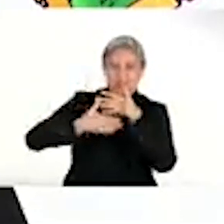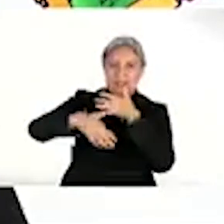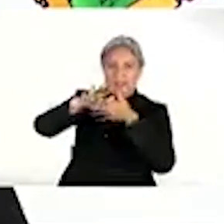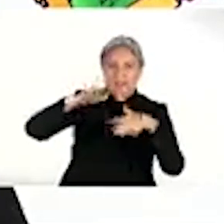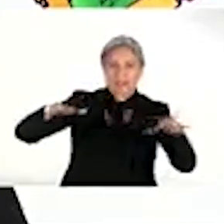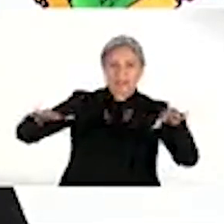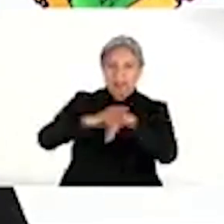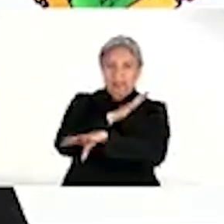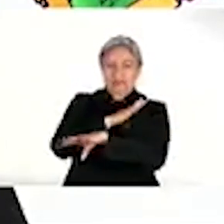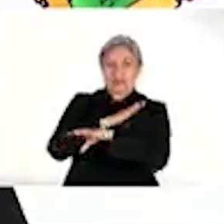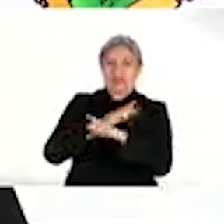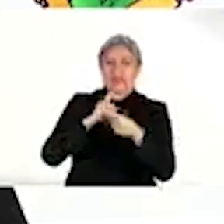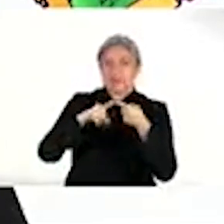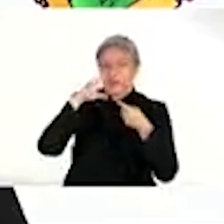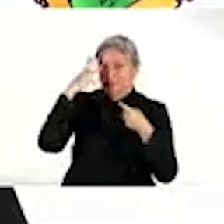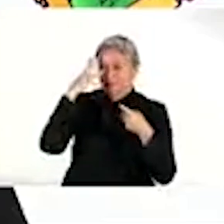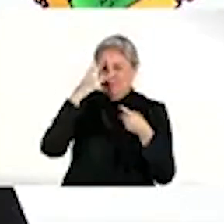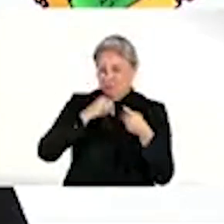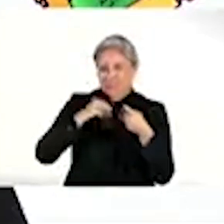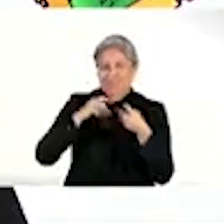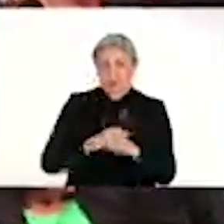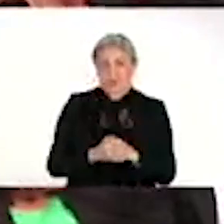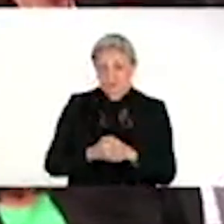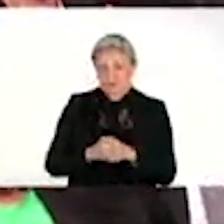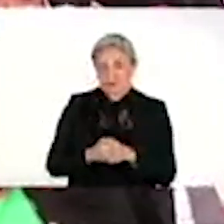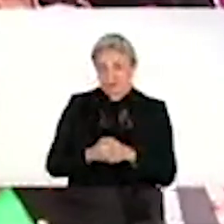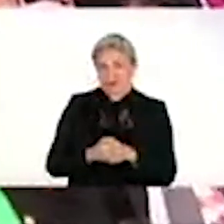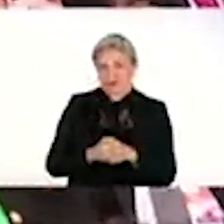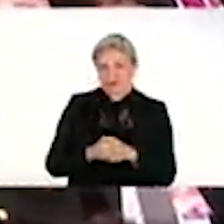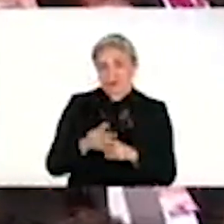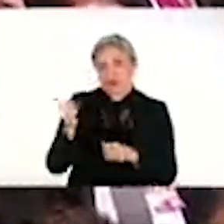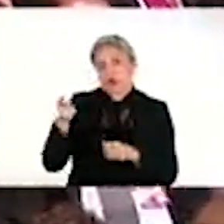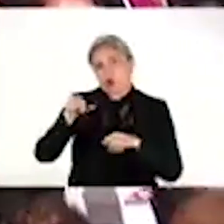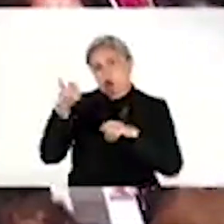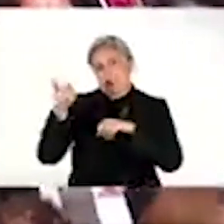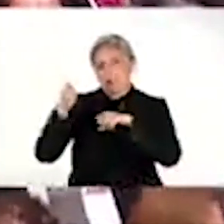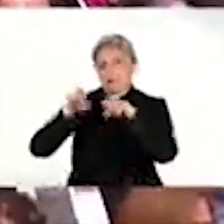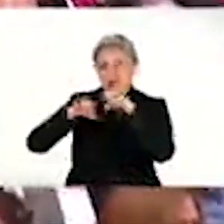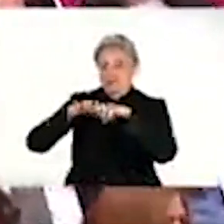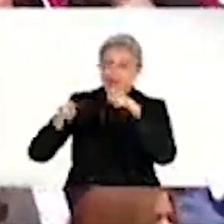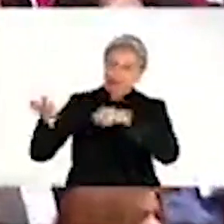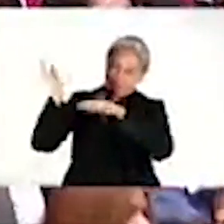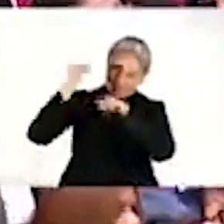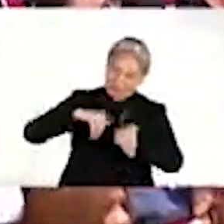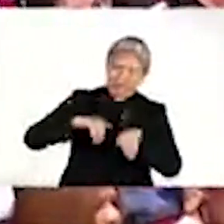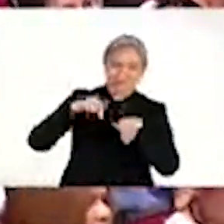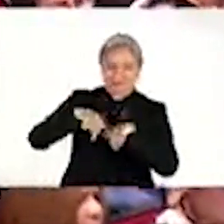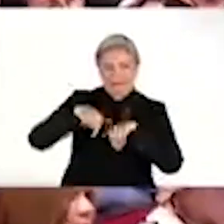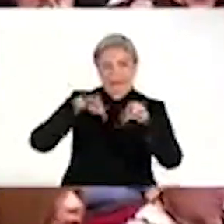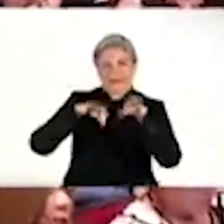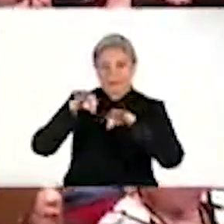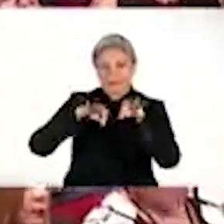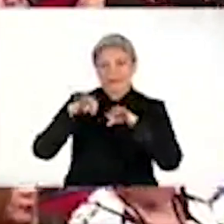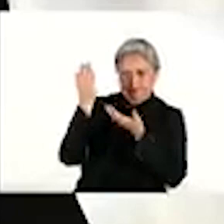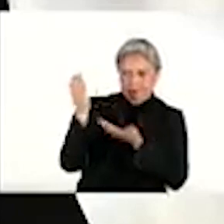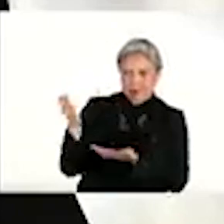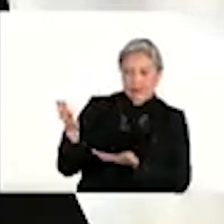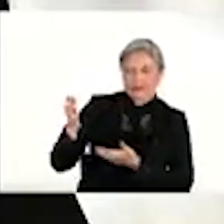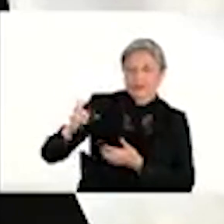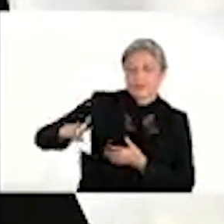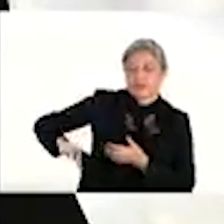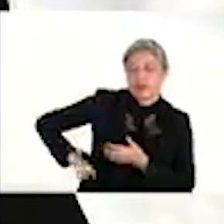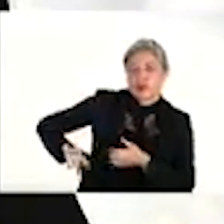Verdad, belleza y probidad. También estuvo como invitado especial a esta ceremonia Luis Armando